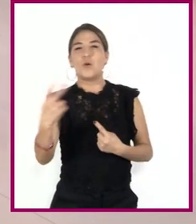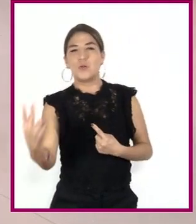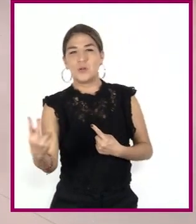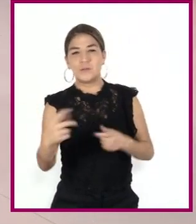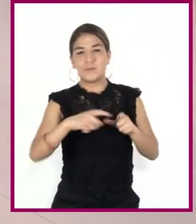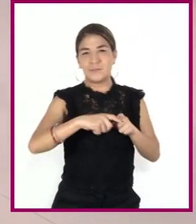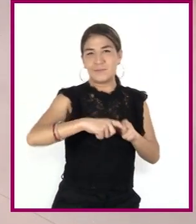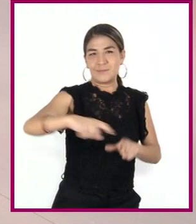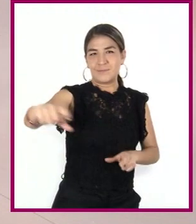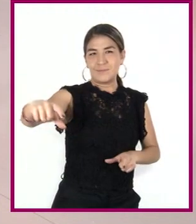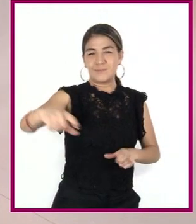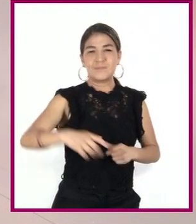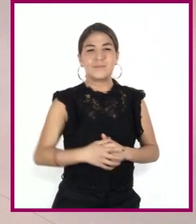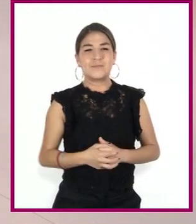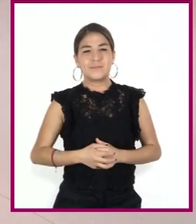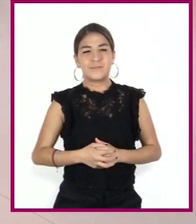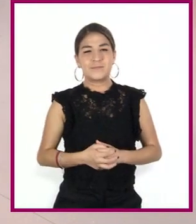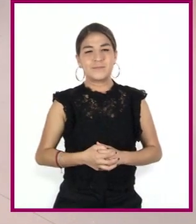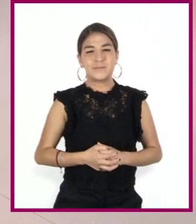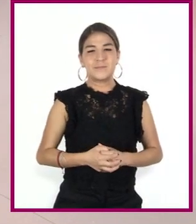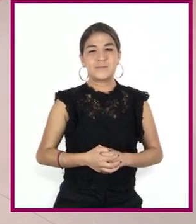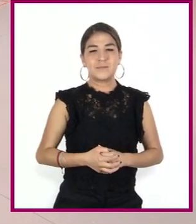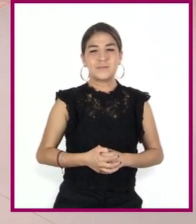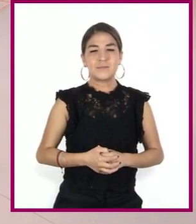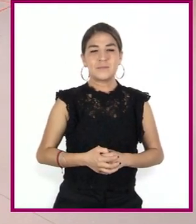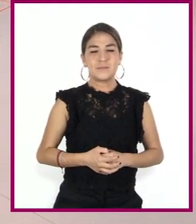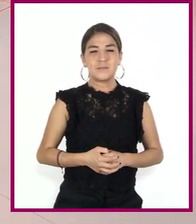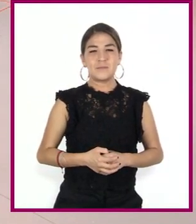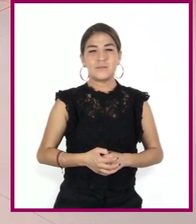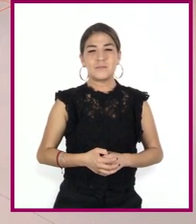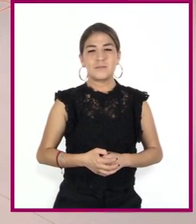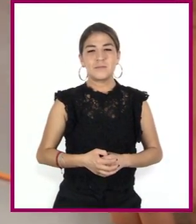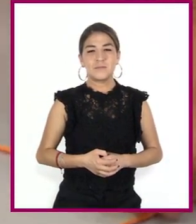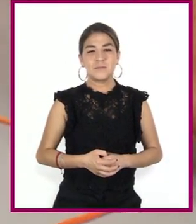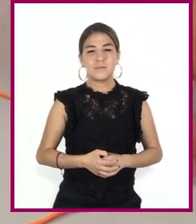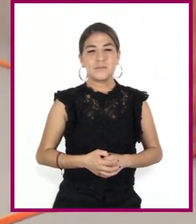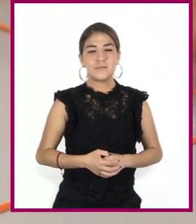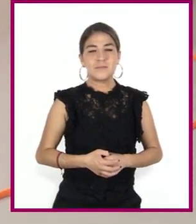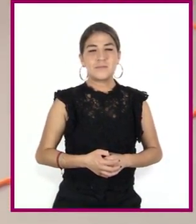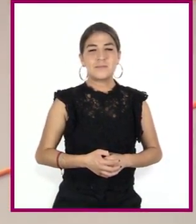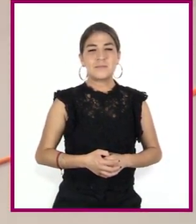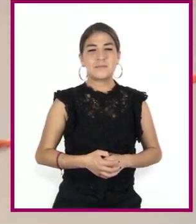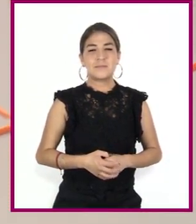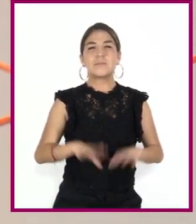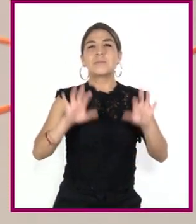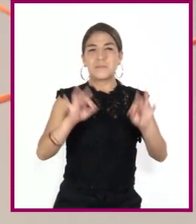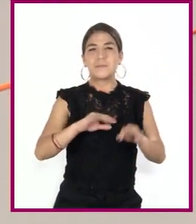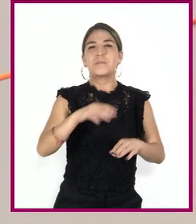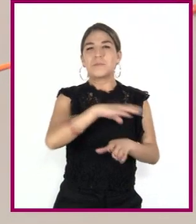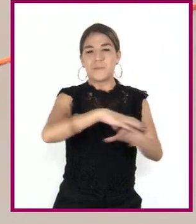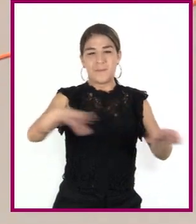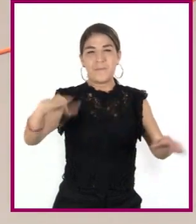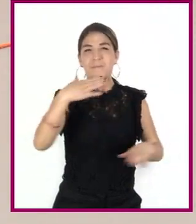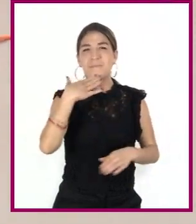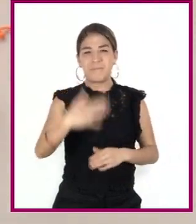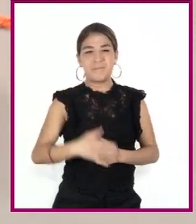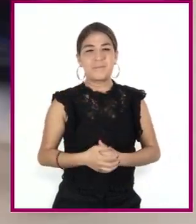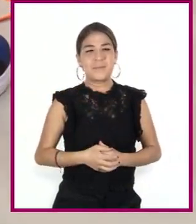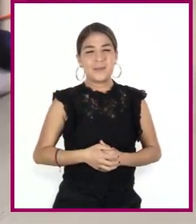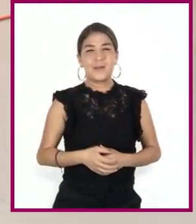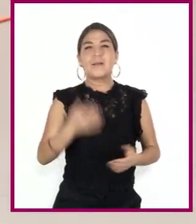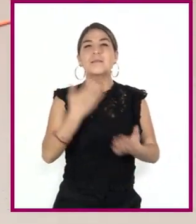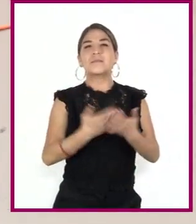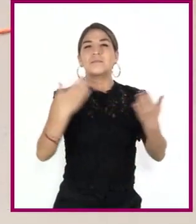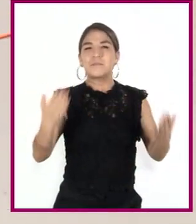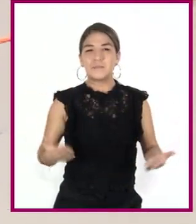en diagonal. En diagonal. Yo creo que la hacemos un poquito ahí para poder colocar la otra. Y